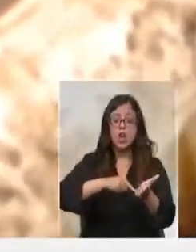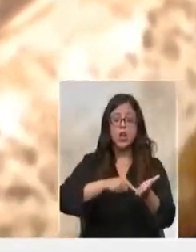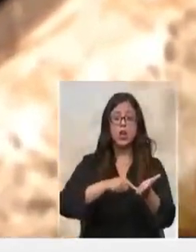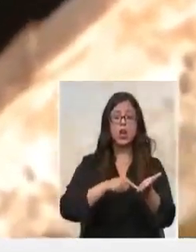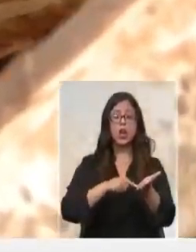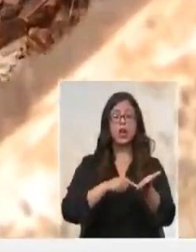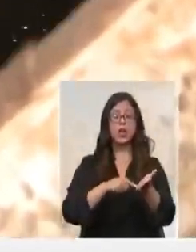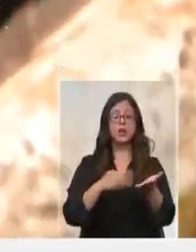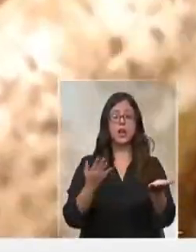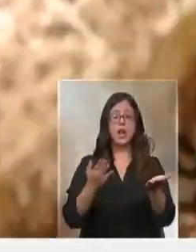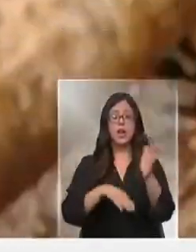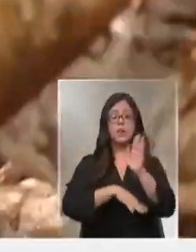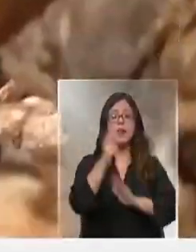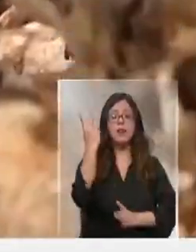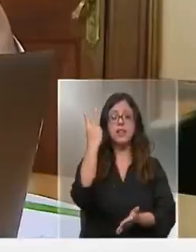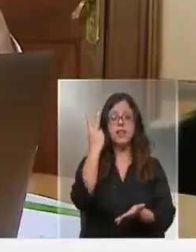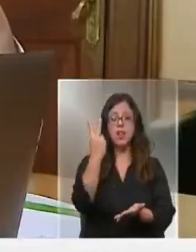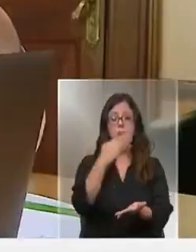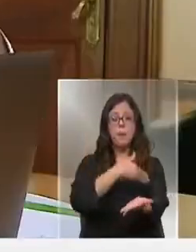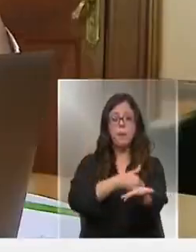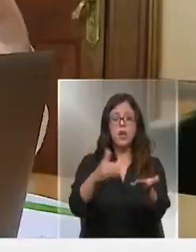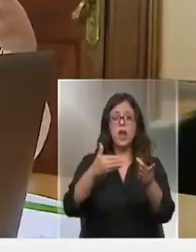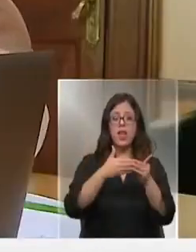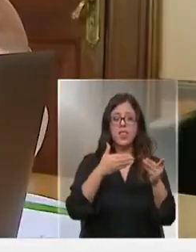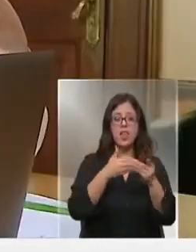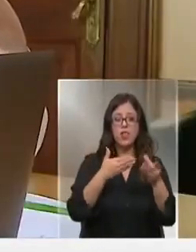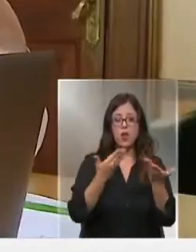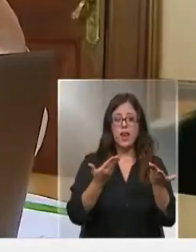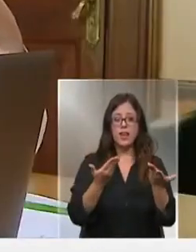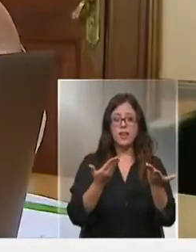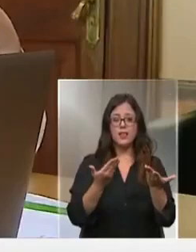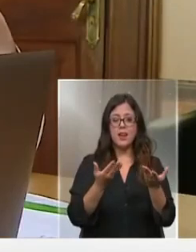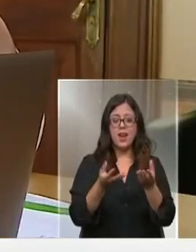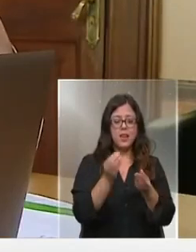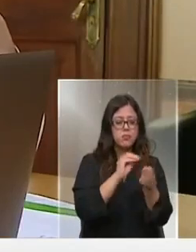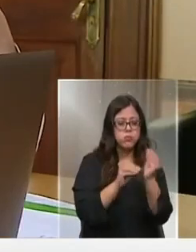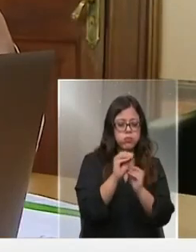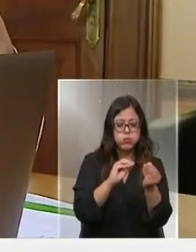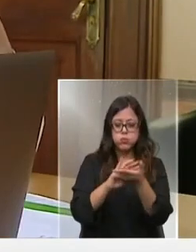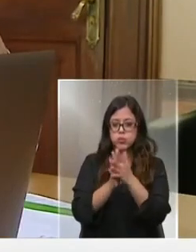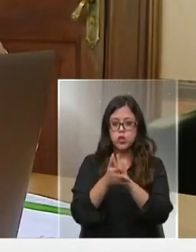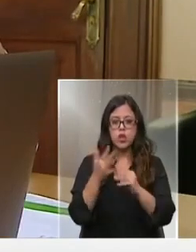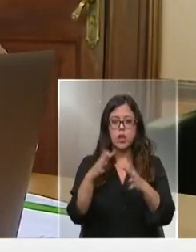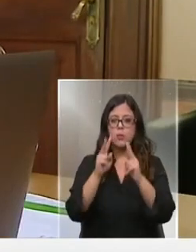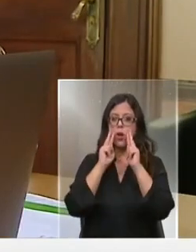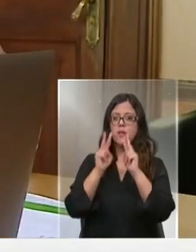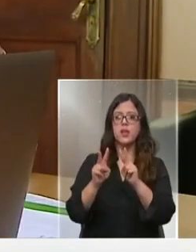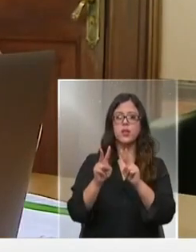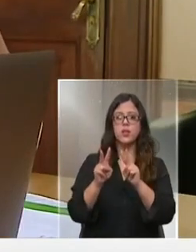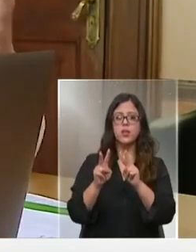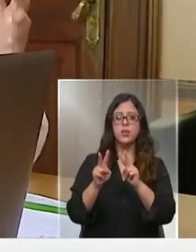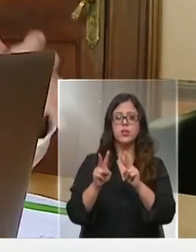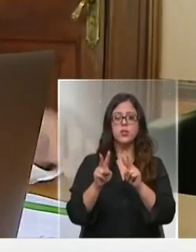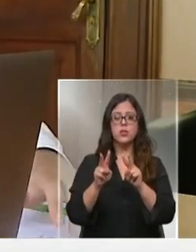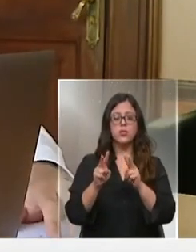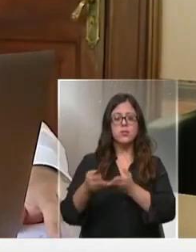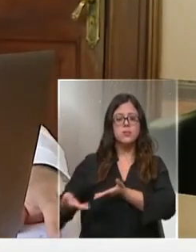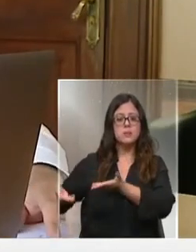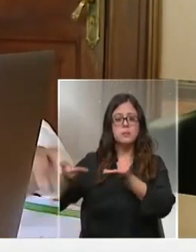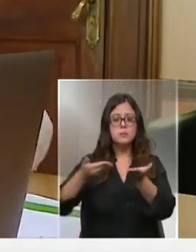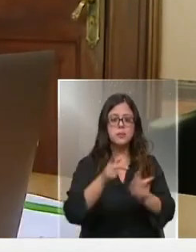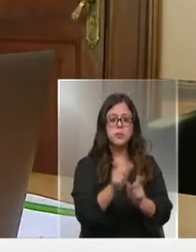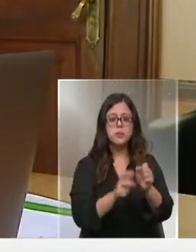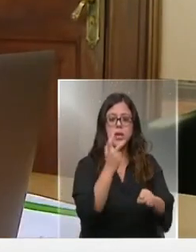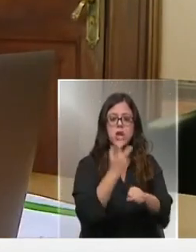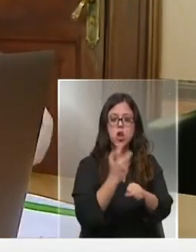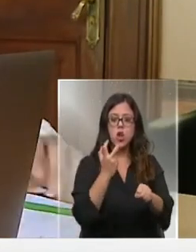los $2,000,000 por una línea de producción. Y eso es lo que nosotros hemos visto con producción que se está poniendo a disposición de la gente que roba